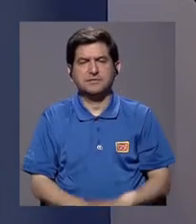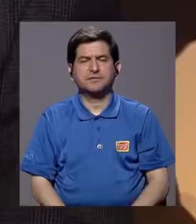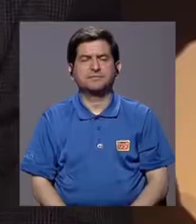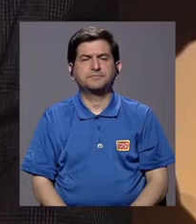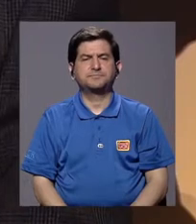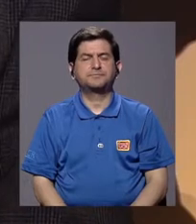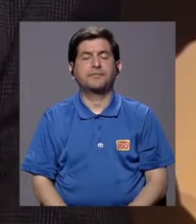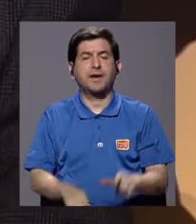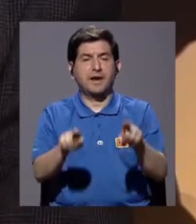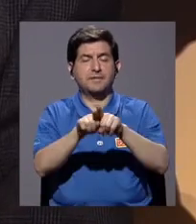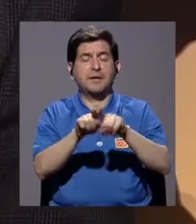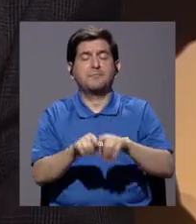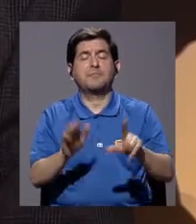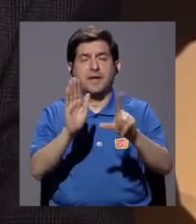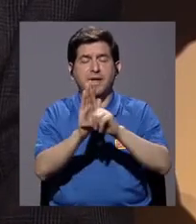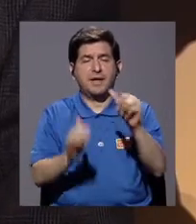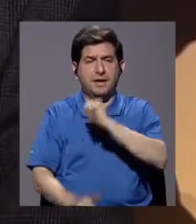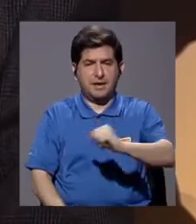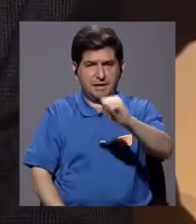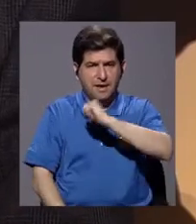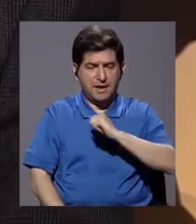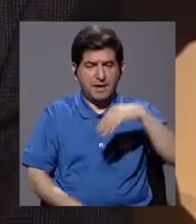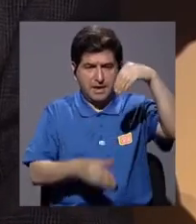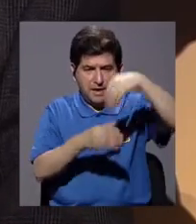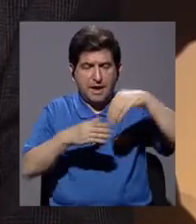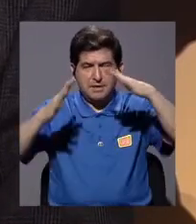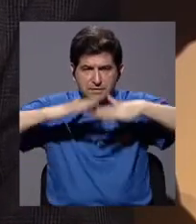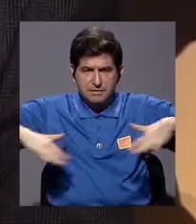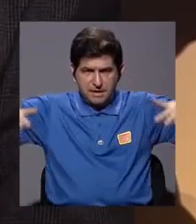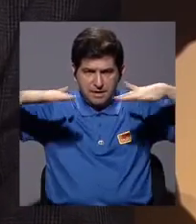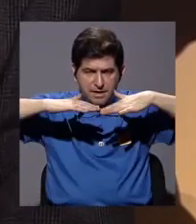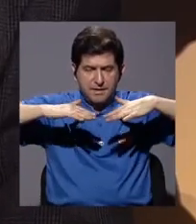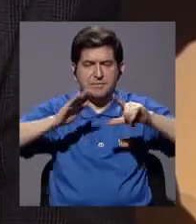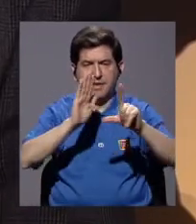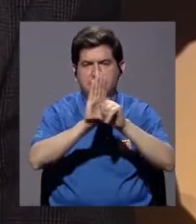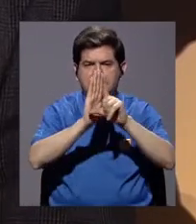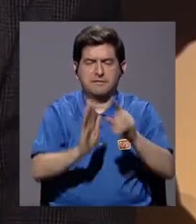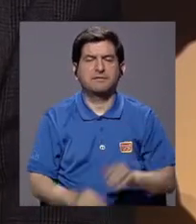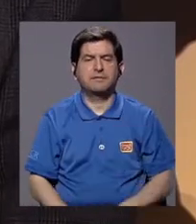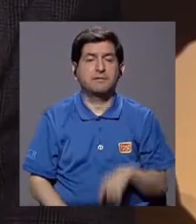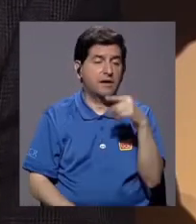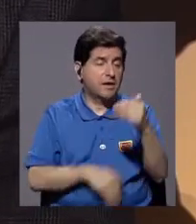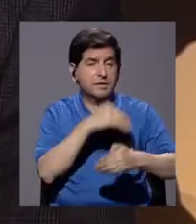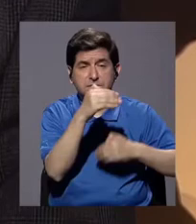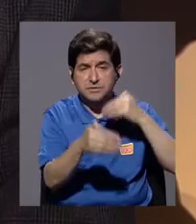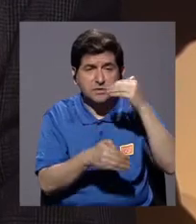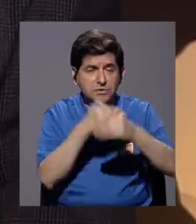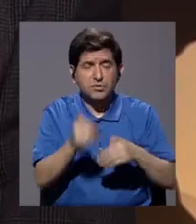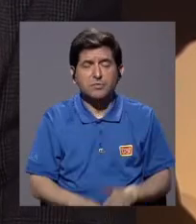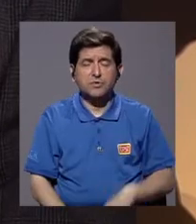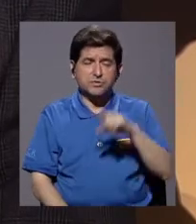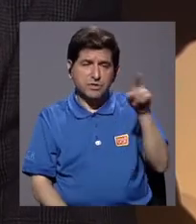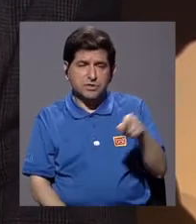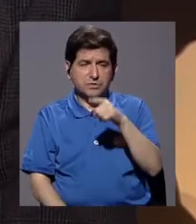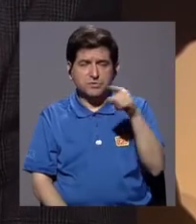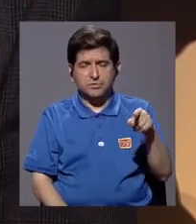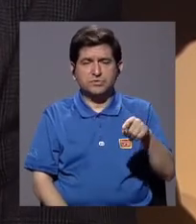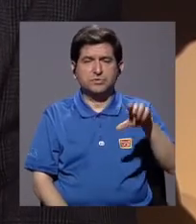también, bueno, la ley de ARECEP contempla el aspecto ambiental. Uh-huh. Estamos en un Así proceso... De